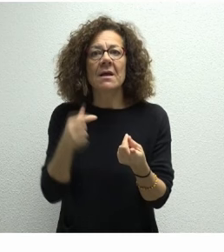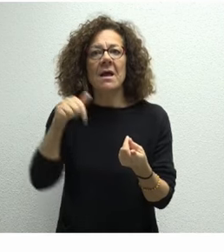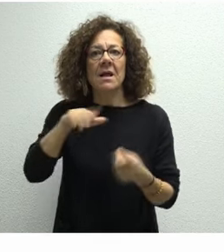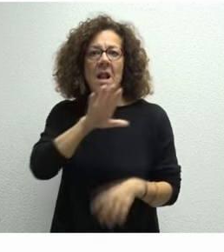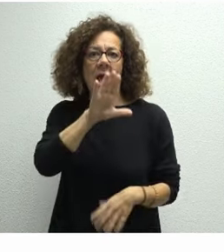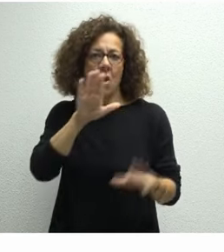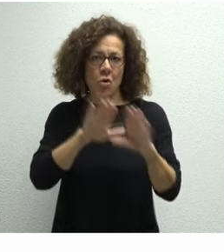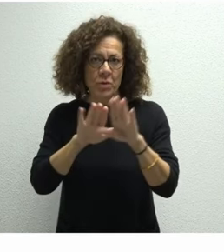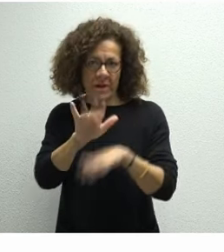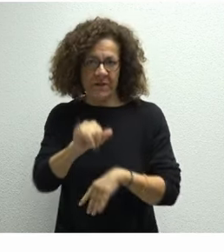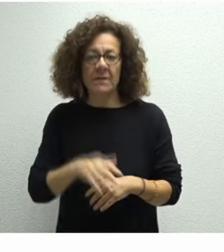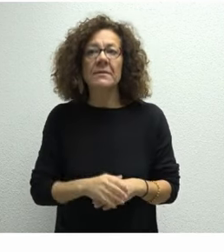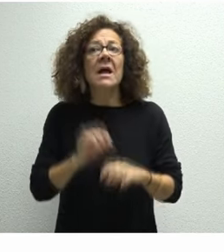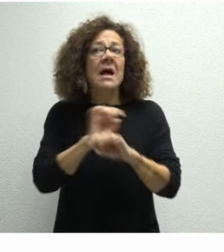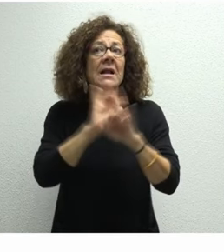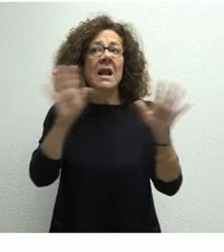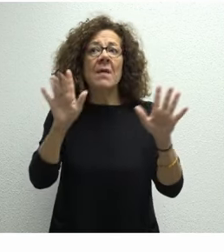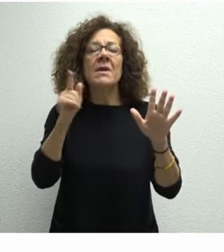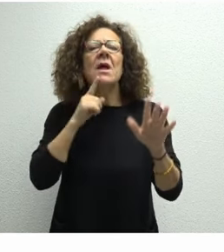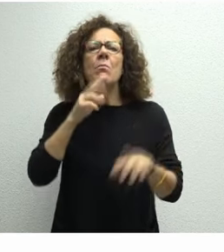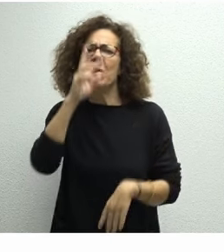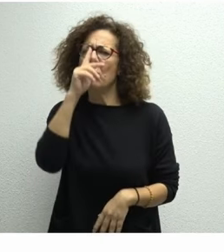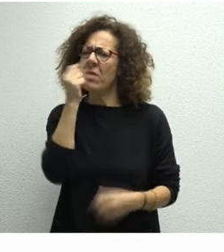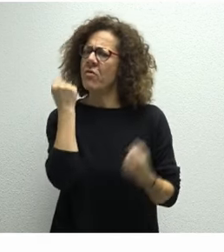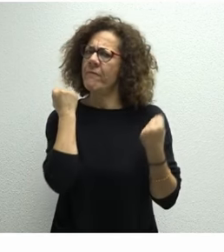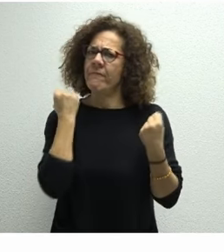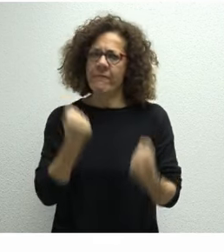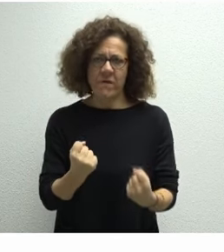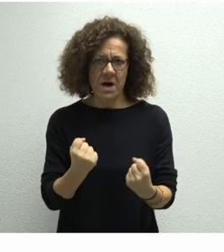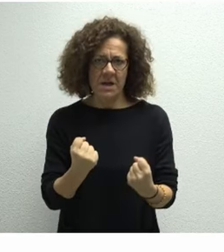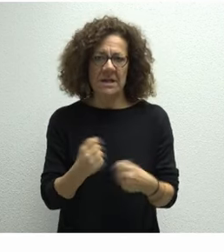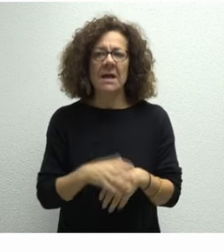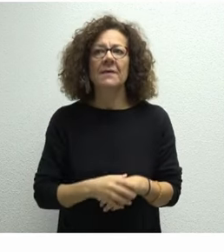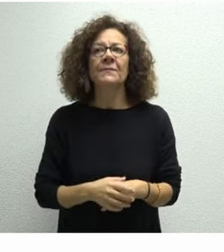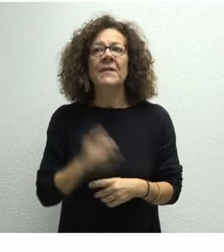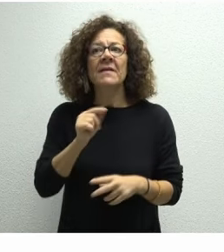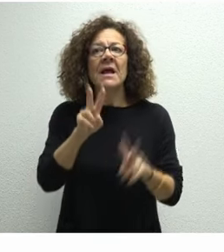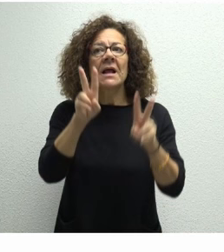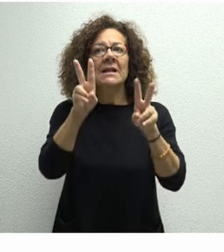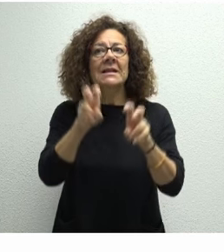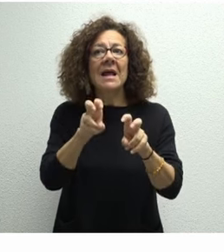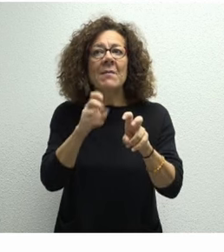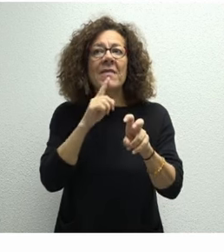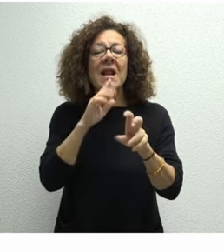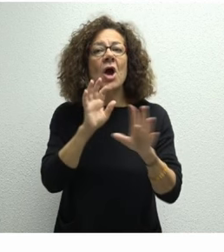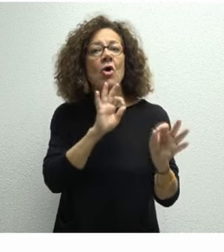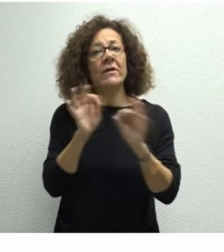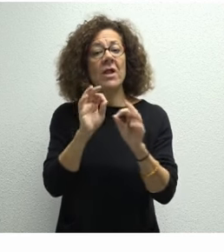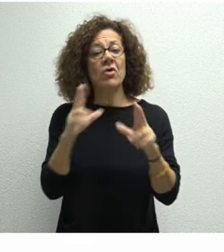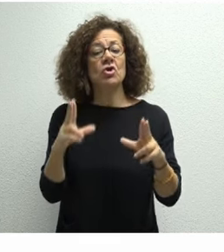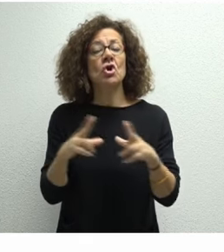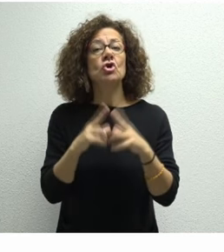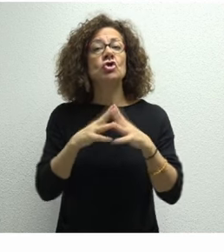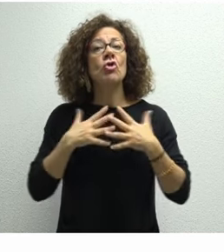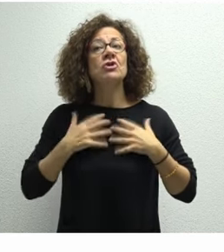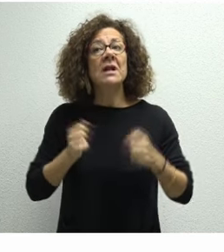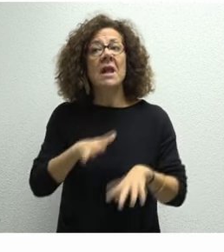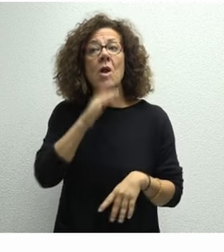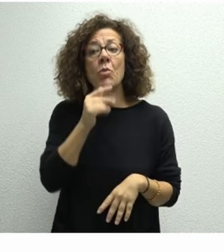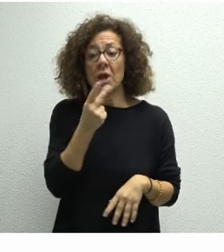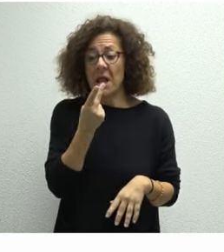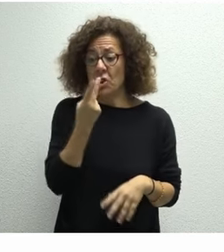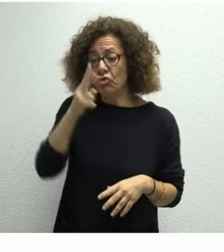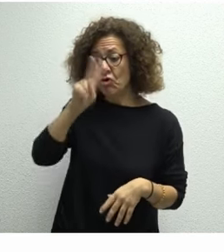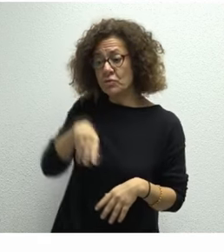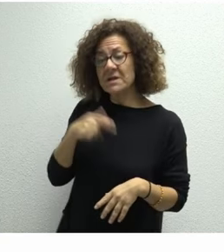comunidad no claramente hay una alta preocupación eh del tema de la coordinación sociosanitaria porque en los últimos dos